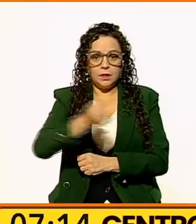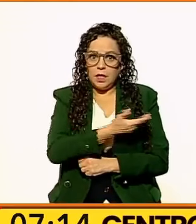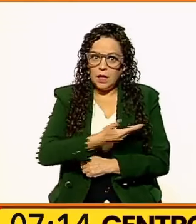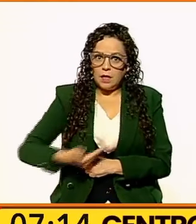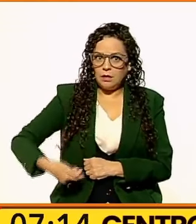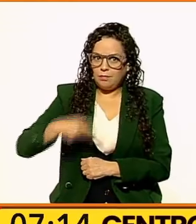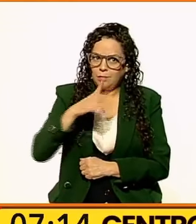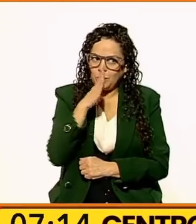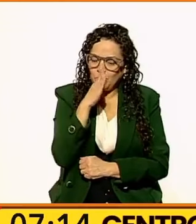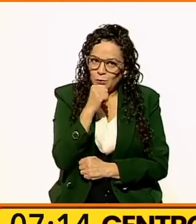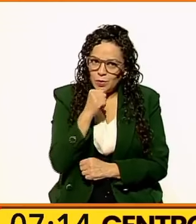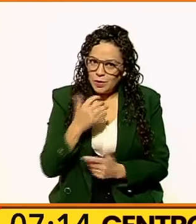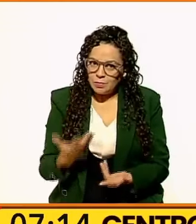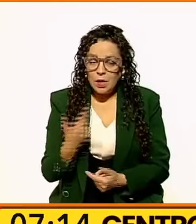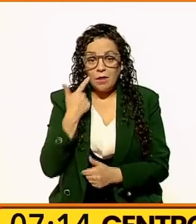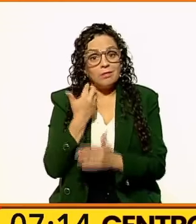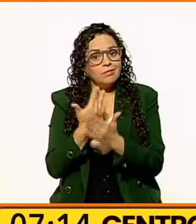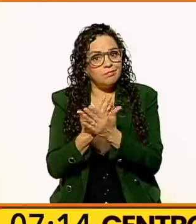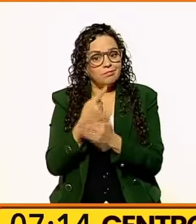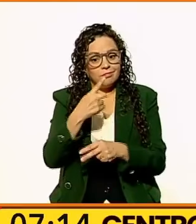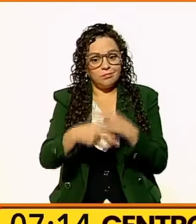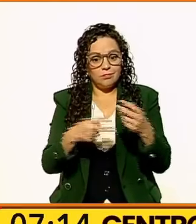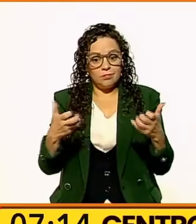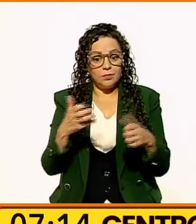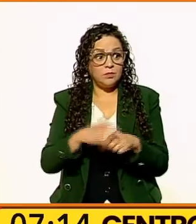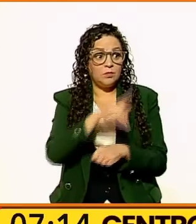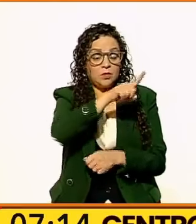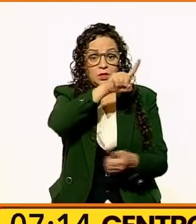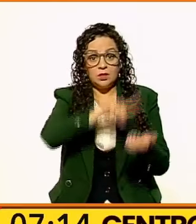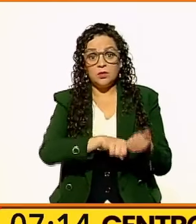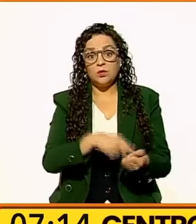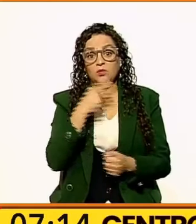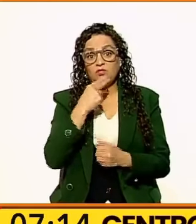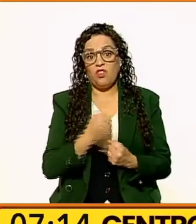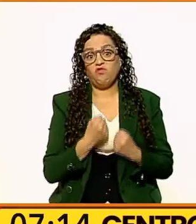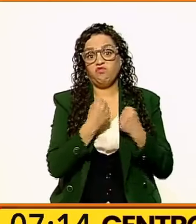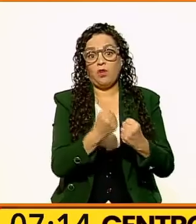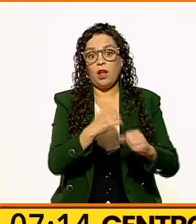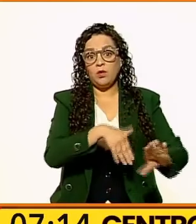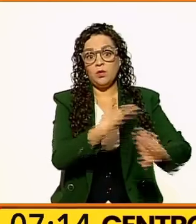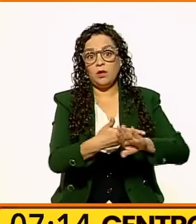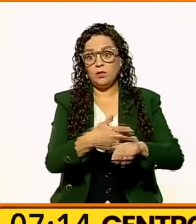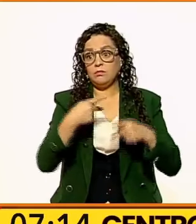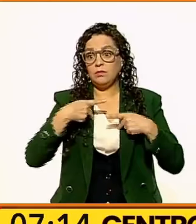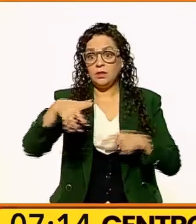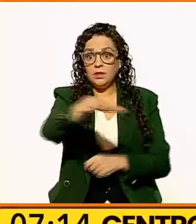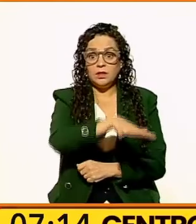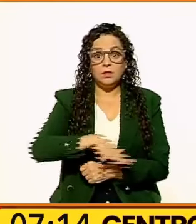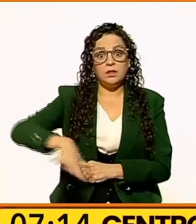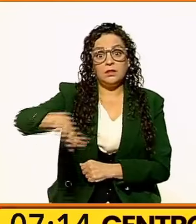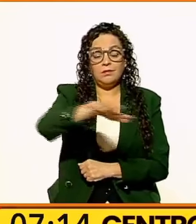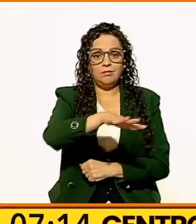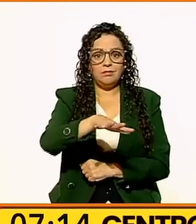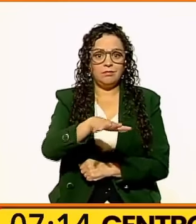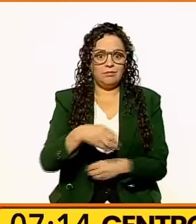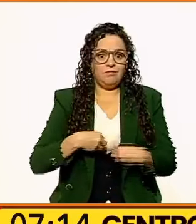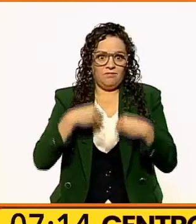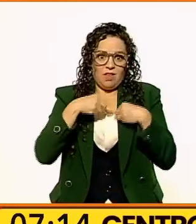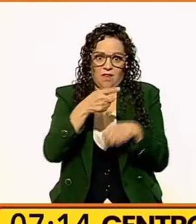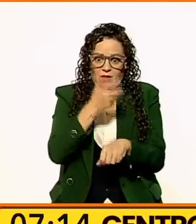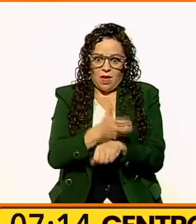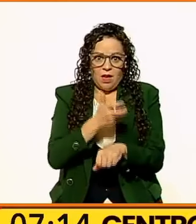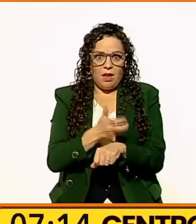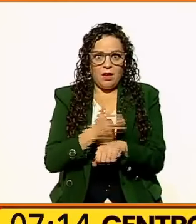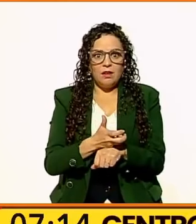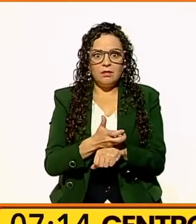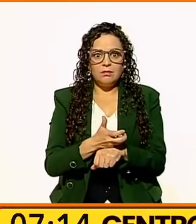sucede en los Estados Unidos y cómo se aplica la fuerza dentro y contra el pueblo de los Estados Unidos, contra los ciudadanos